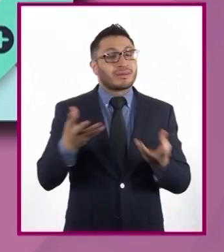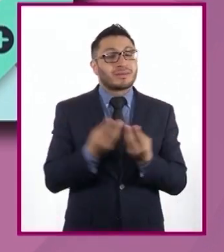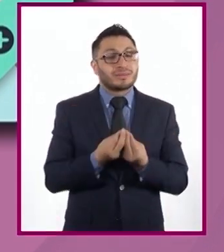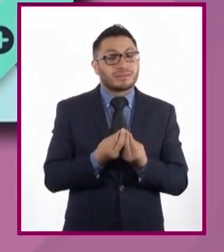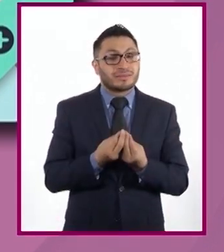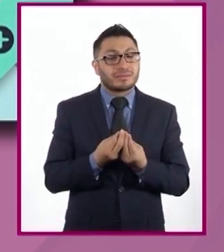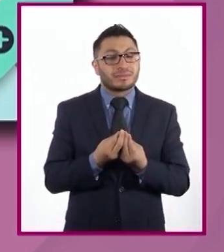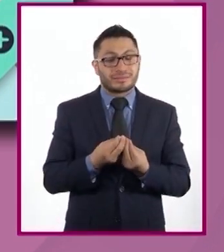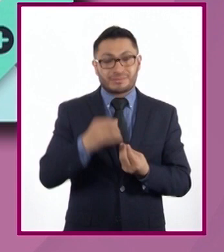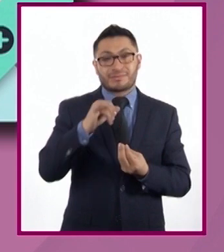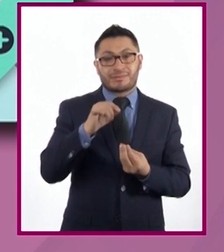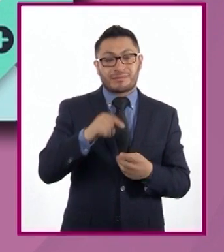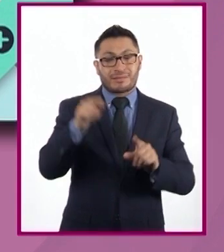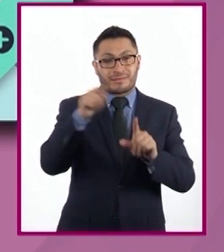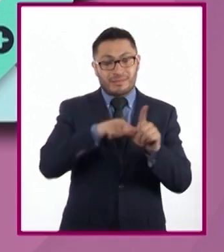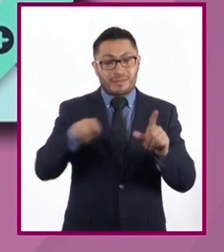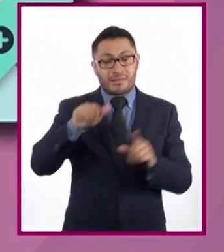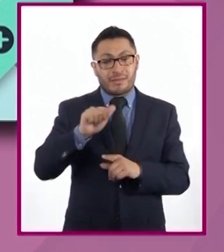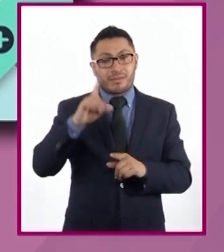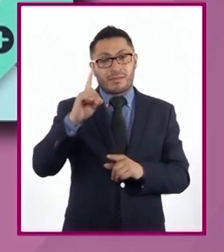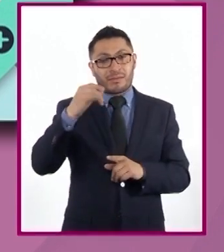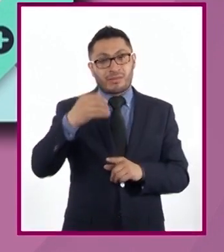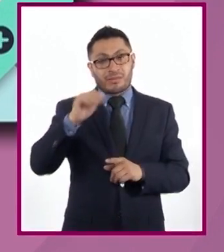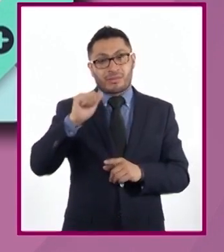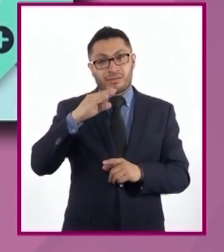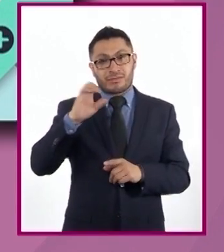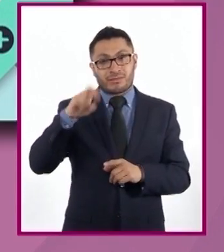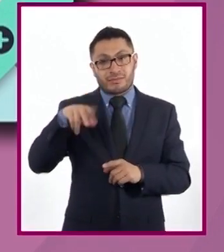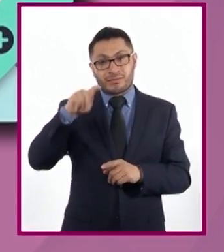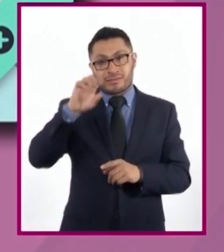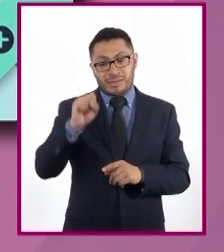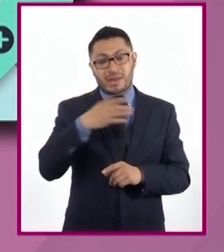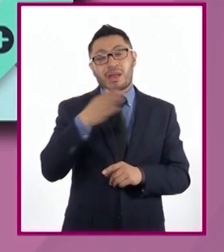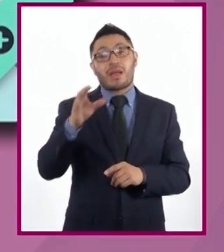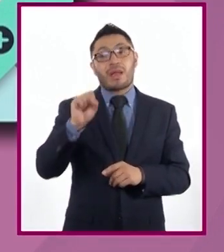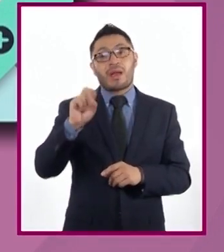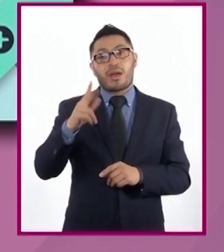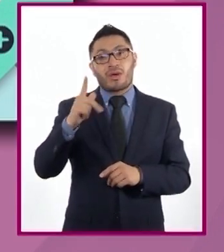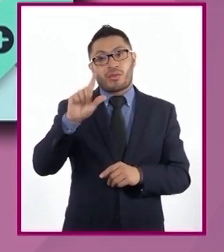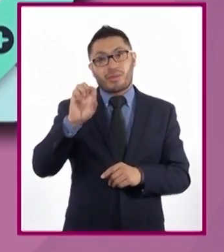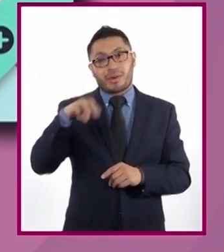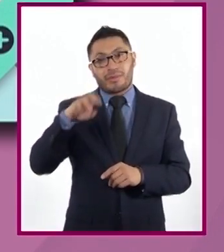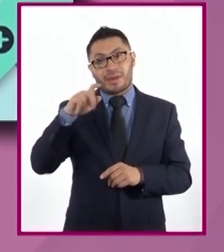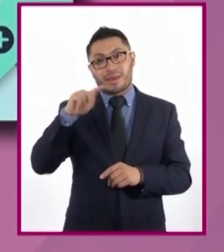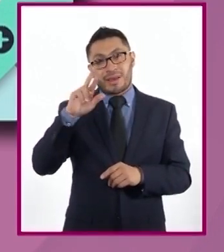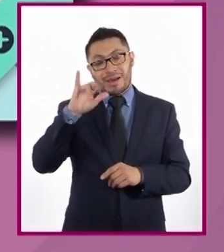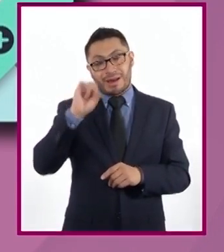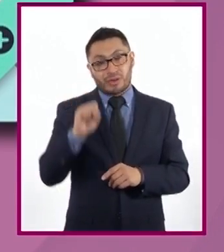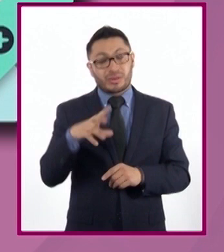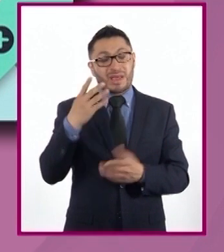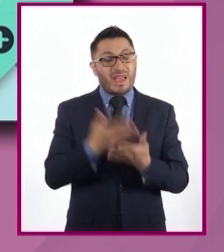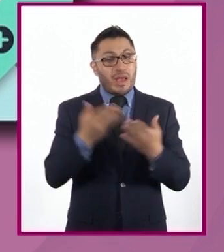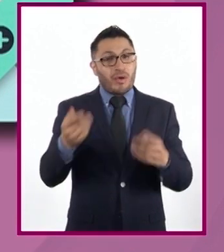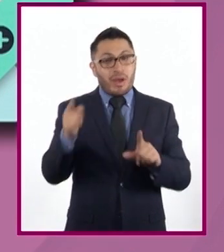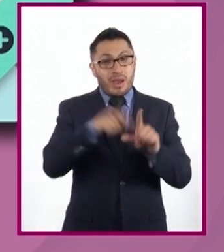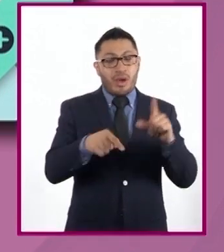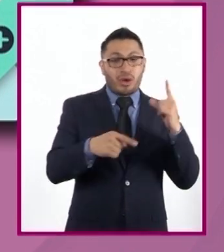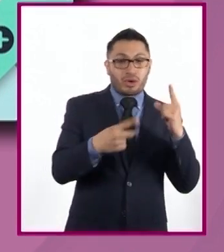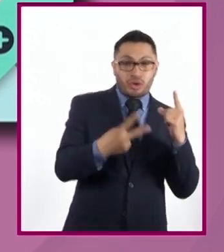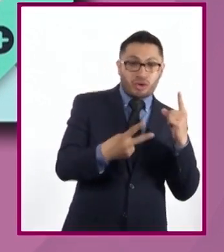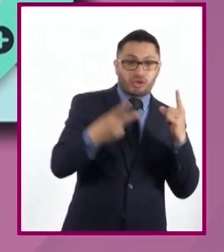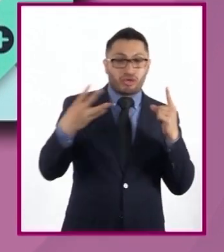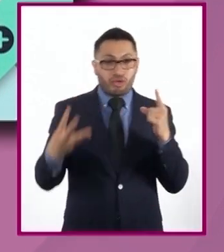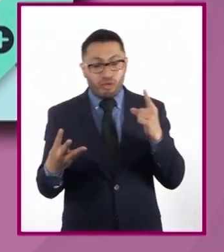Correcto, ángulos adyacentes, suplementarios. Ahora, con los ángulos 2 y 4, ¿qué tipo de ángulos se